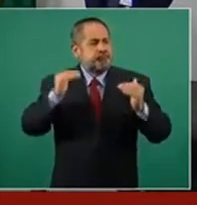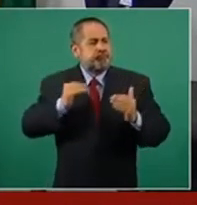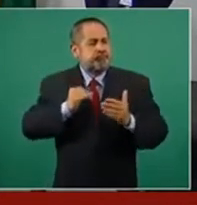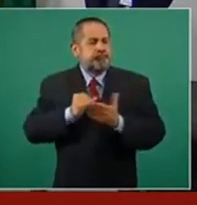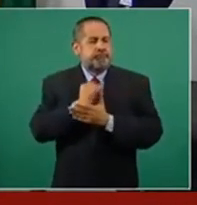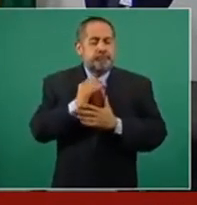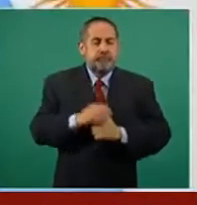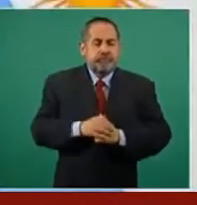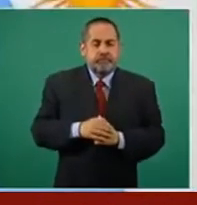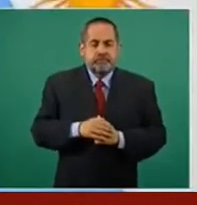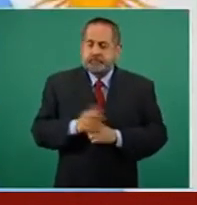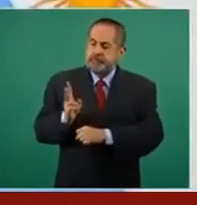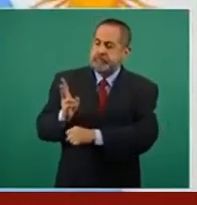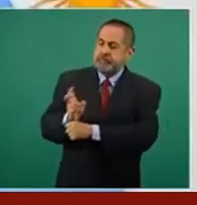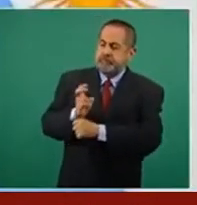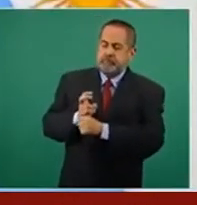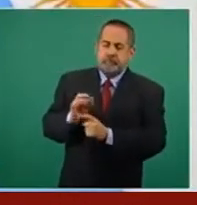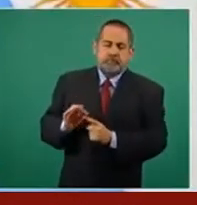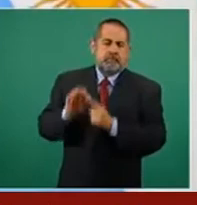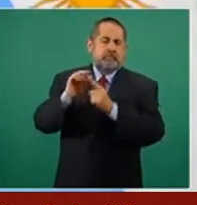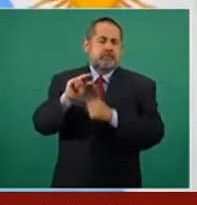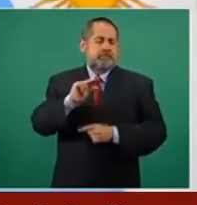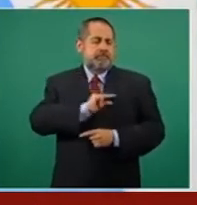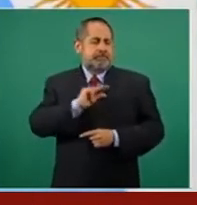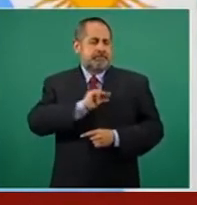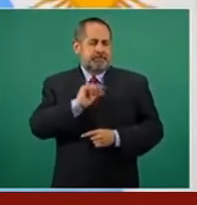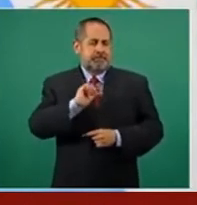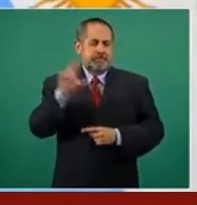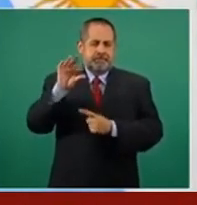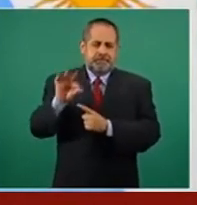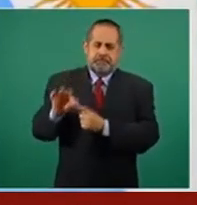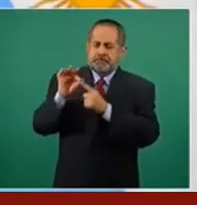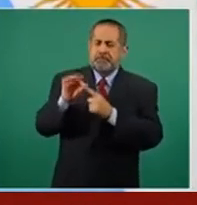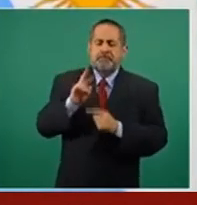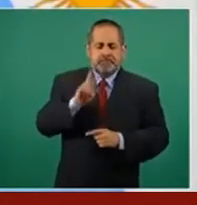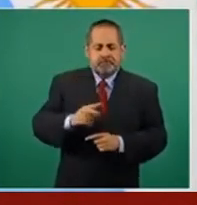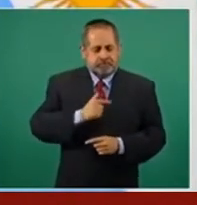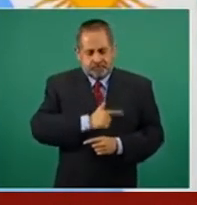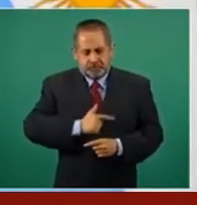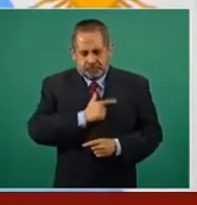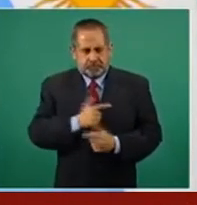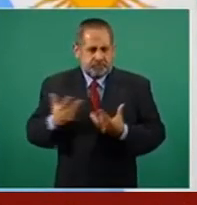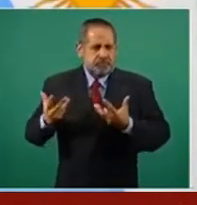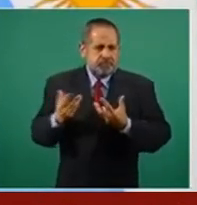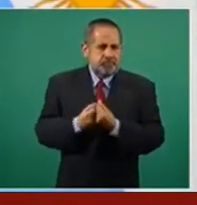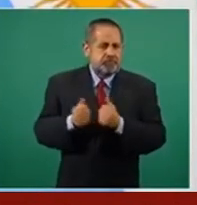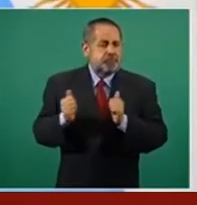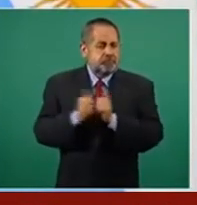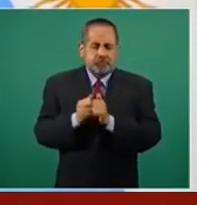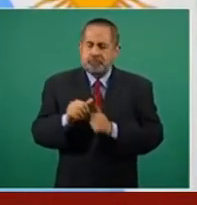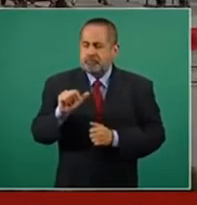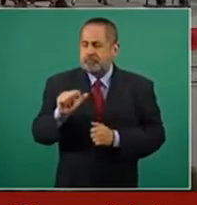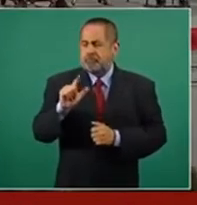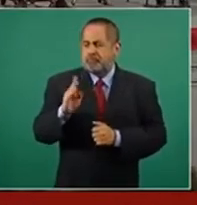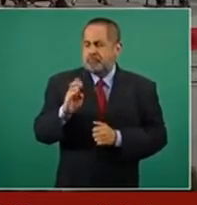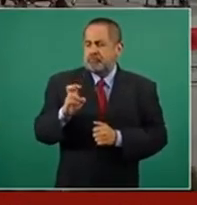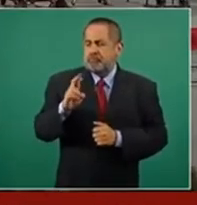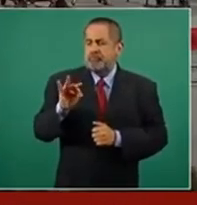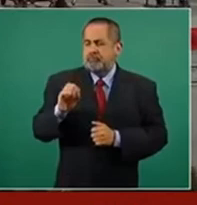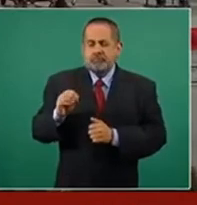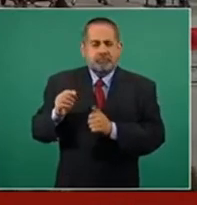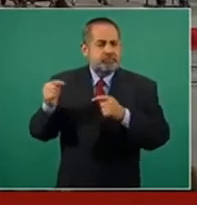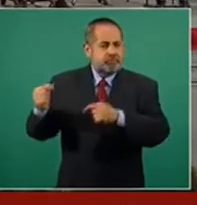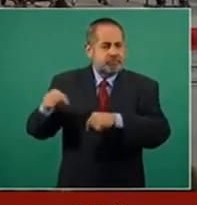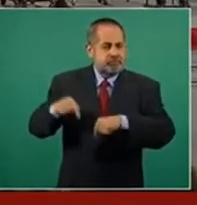tenemos un invitado especial que nos da mucho gusto tener a Alberto aquí.